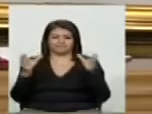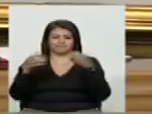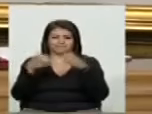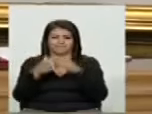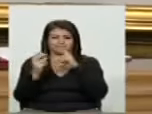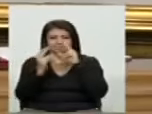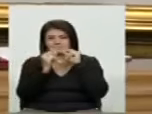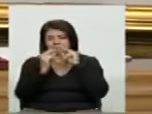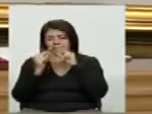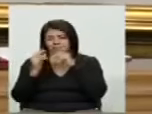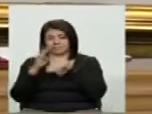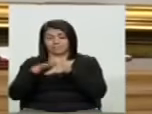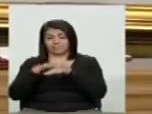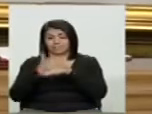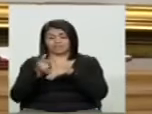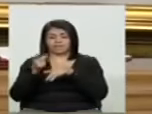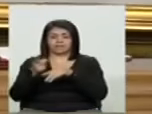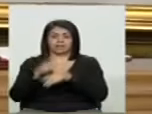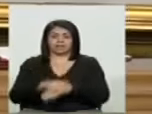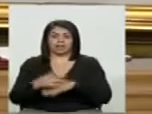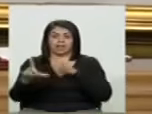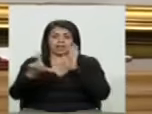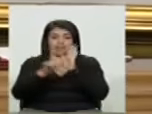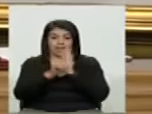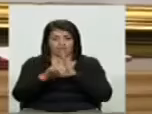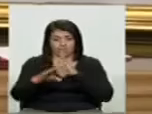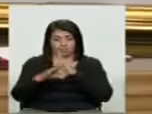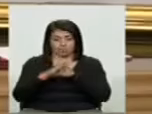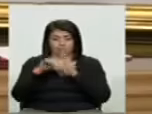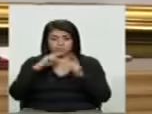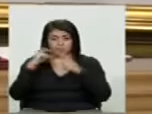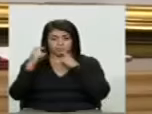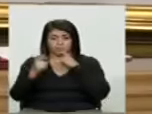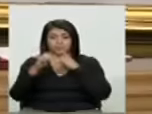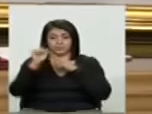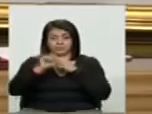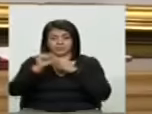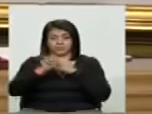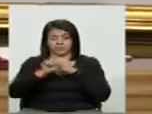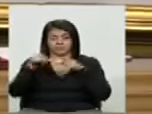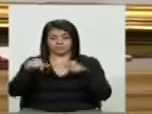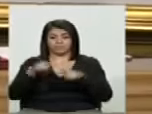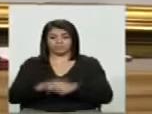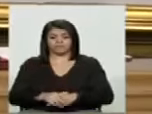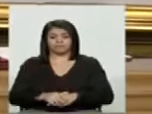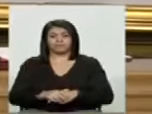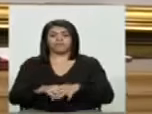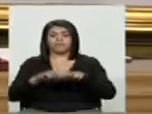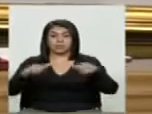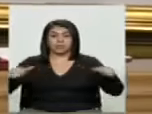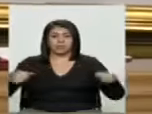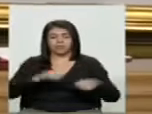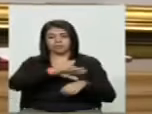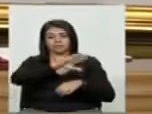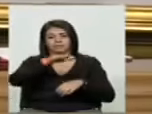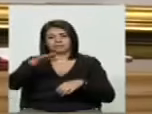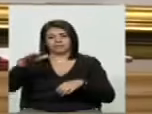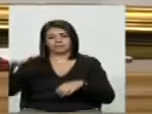para hablar de la ley antifascista. Fidel, sí, tú con tu salvavidas de patico.